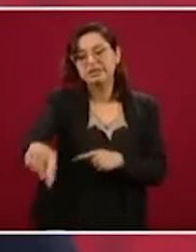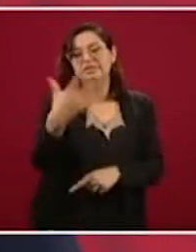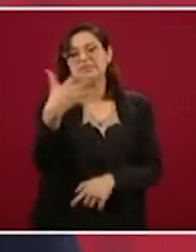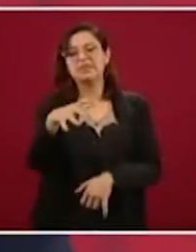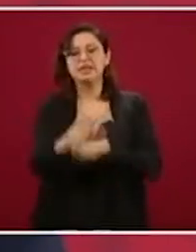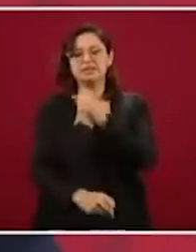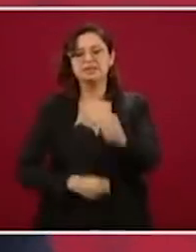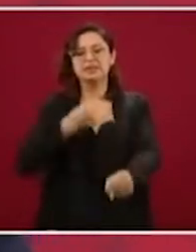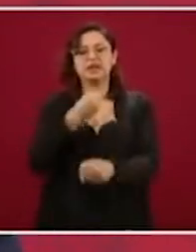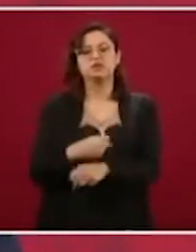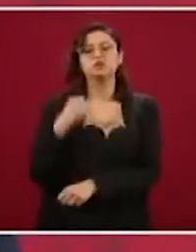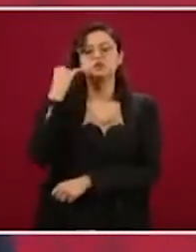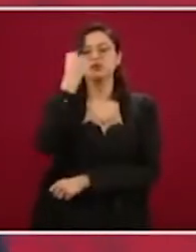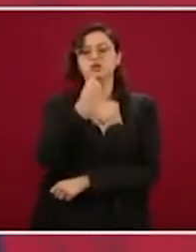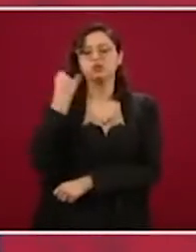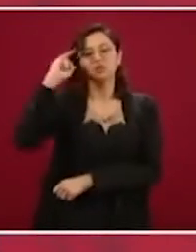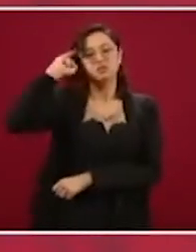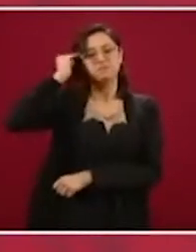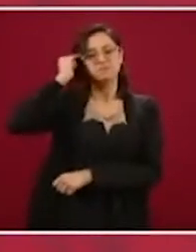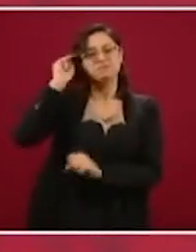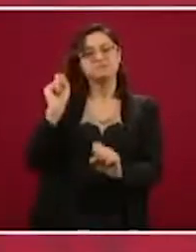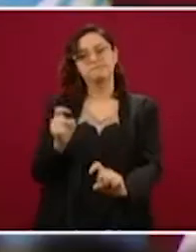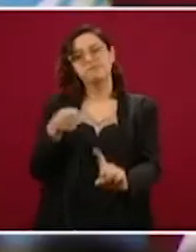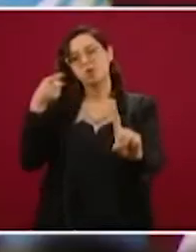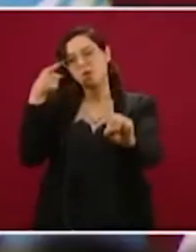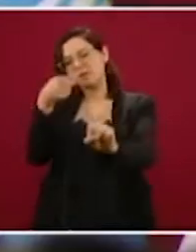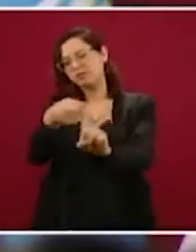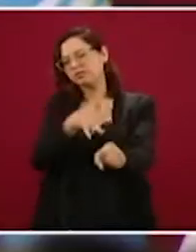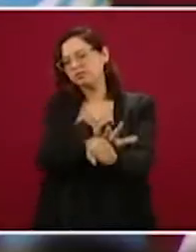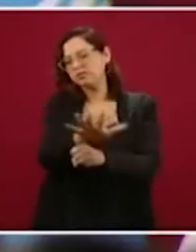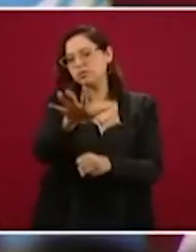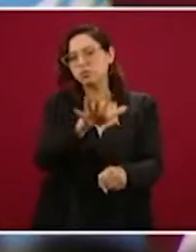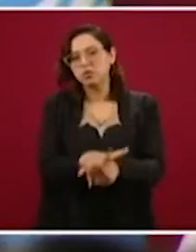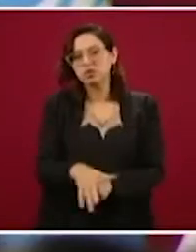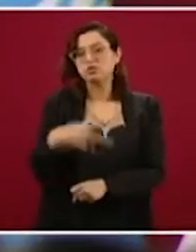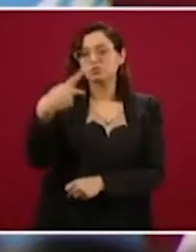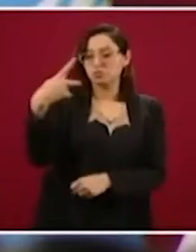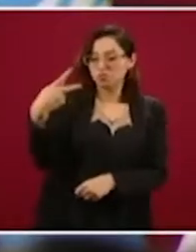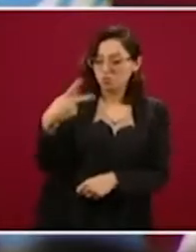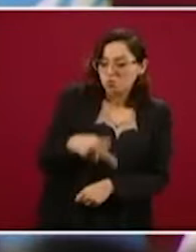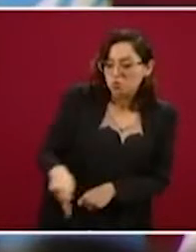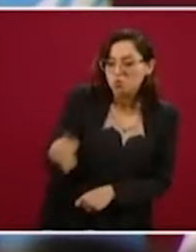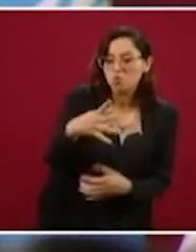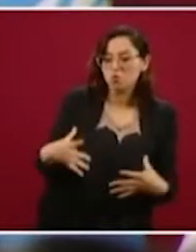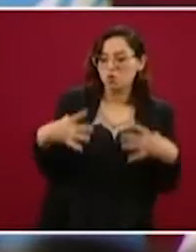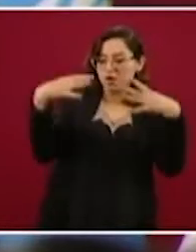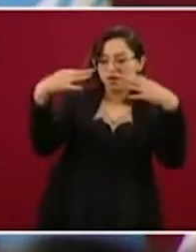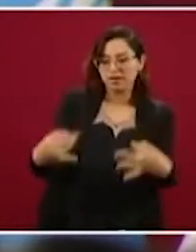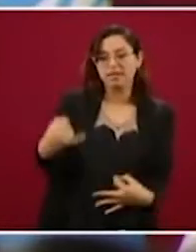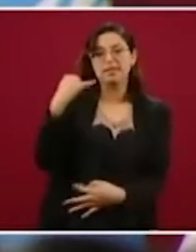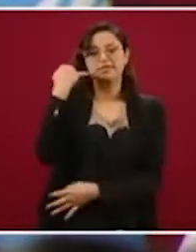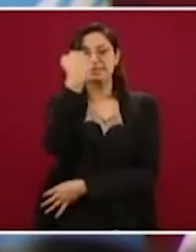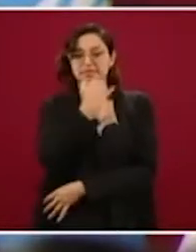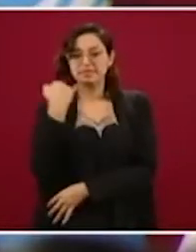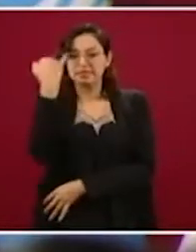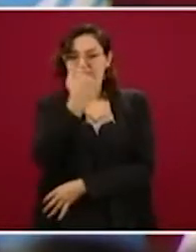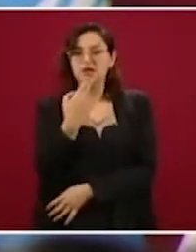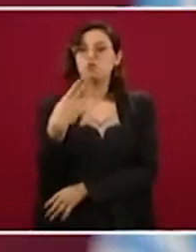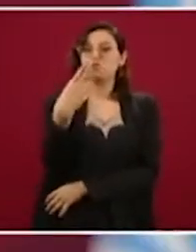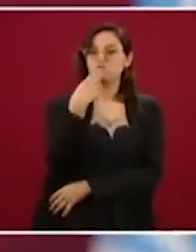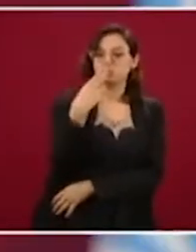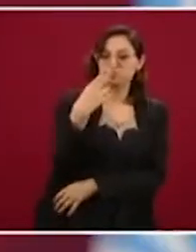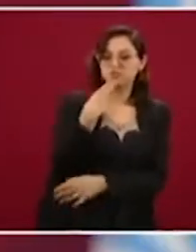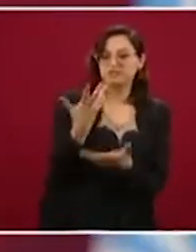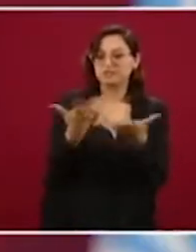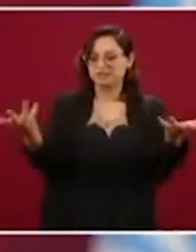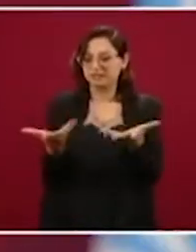Se centra en el derecho de los pueblos indígenas a revitalizar, usar, desarrollar y transmitir las